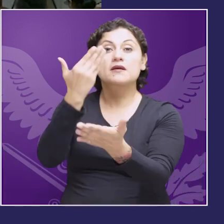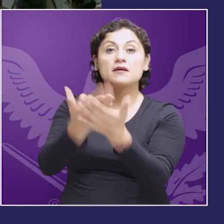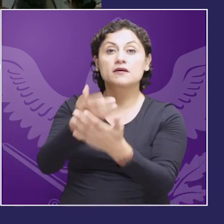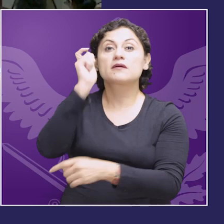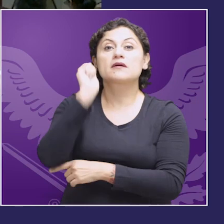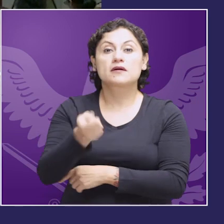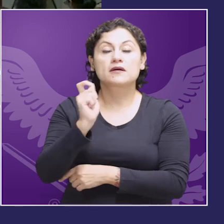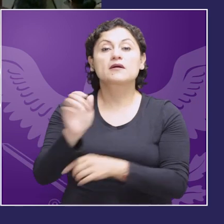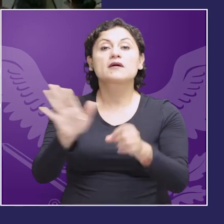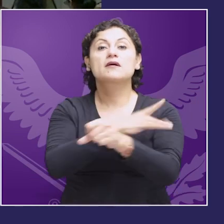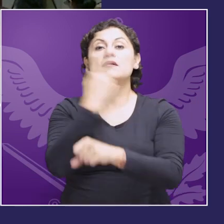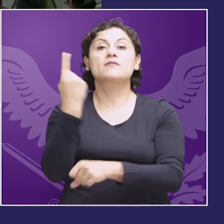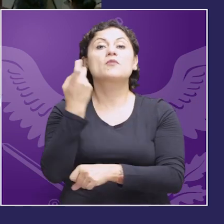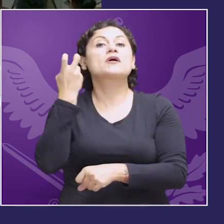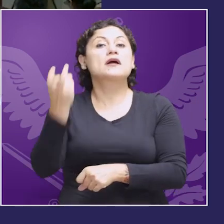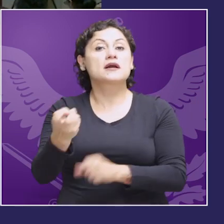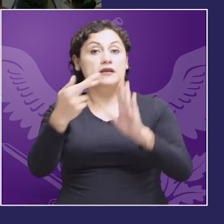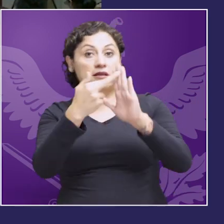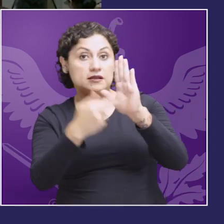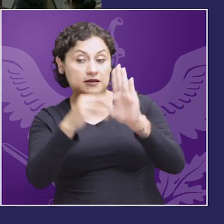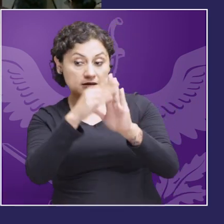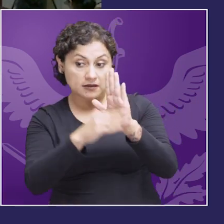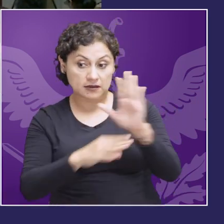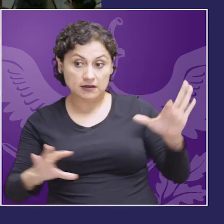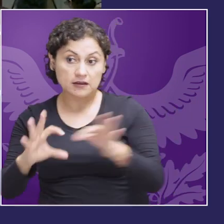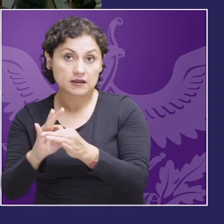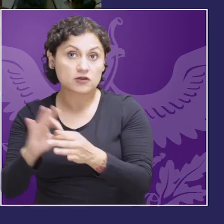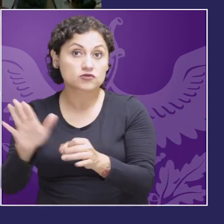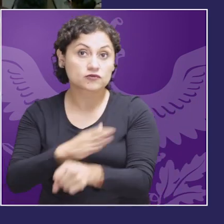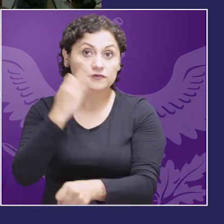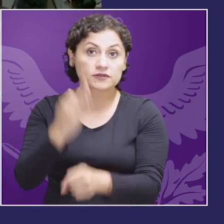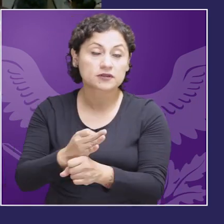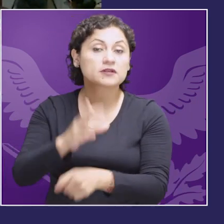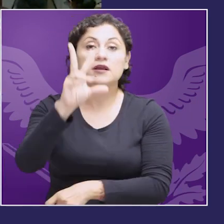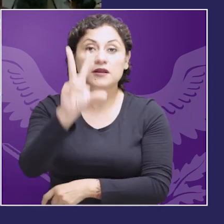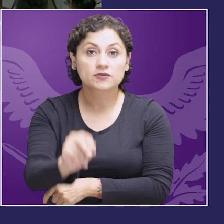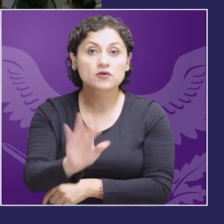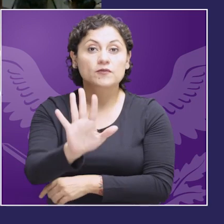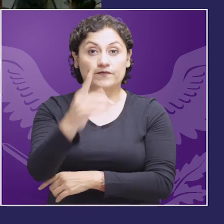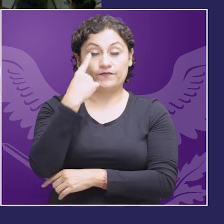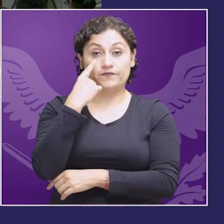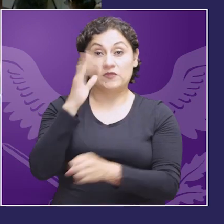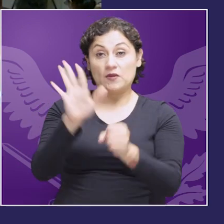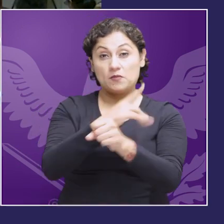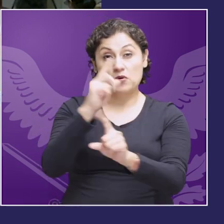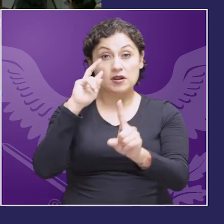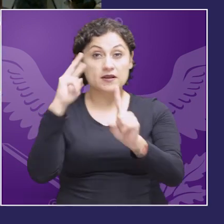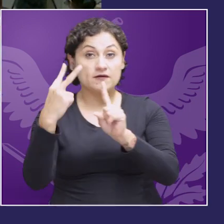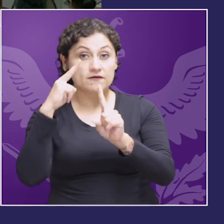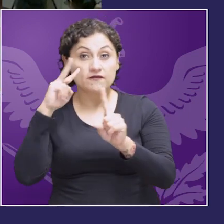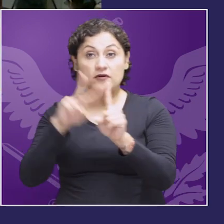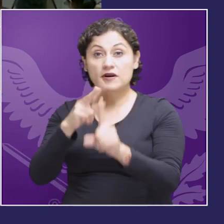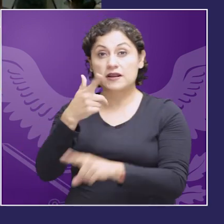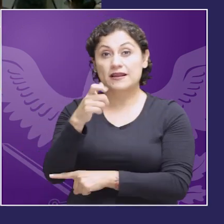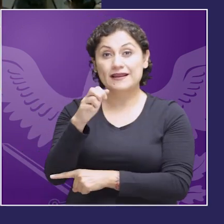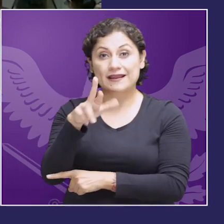acceder a la justicia, desde la atención, la investigación y el juzgamiento. Pero su implementación también tiene desafíos, pues la sola